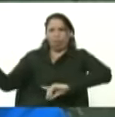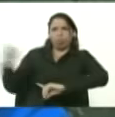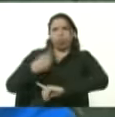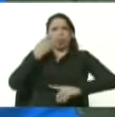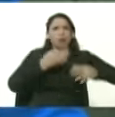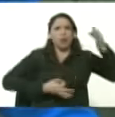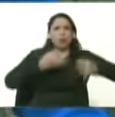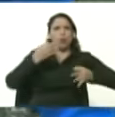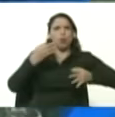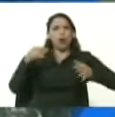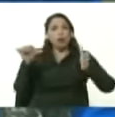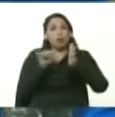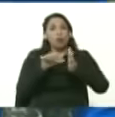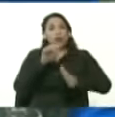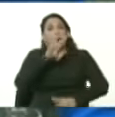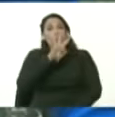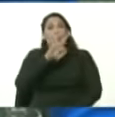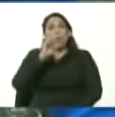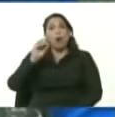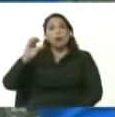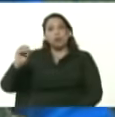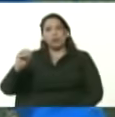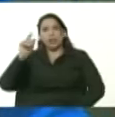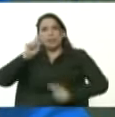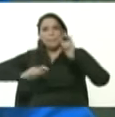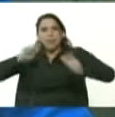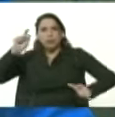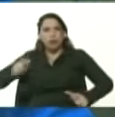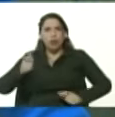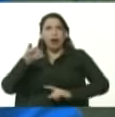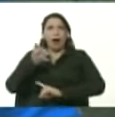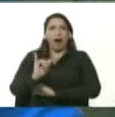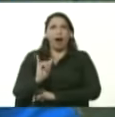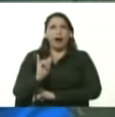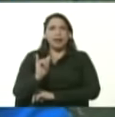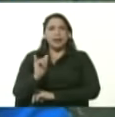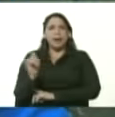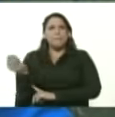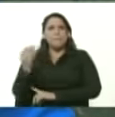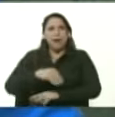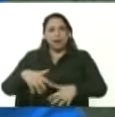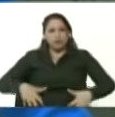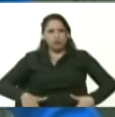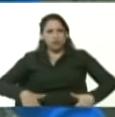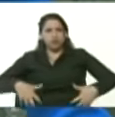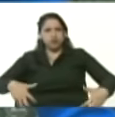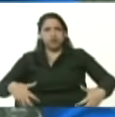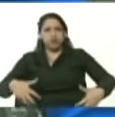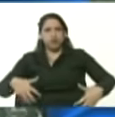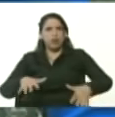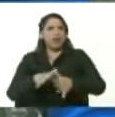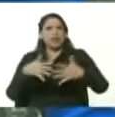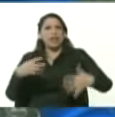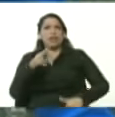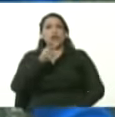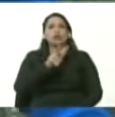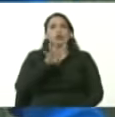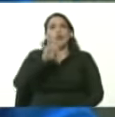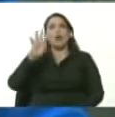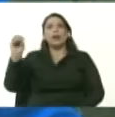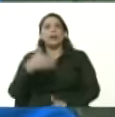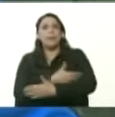donde 400 personas poseen más riqueza que 240 millones de